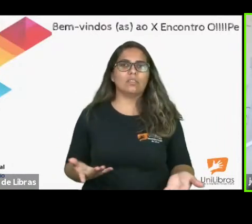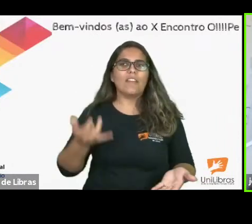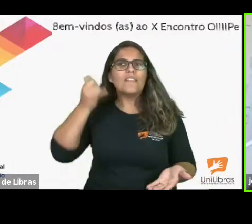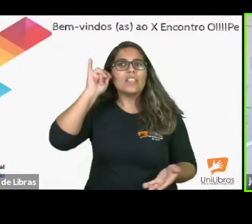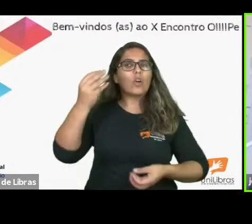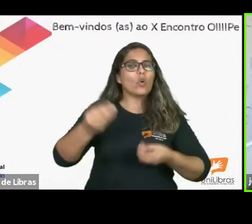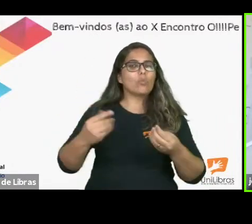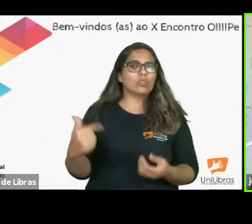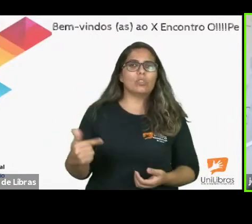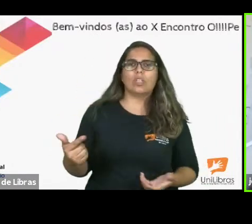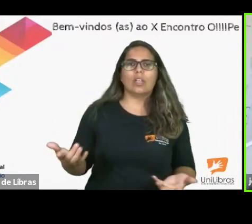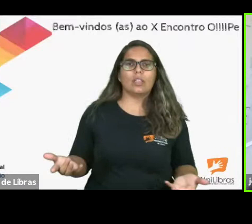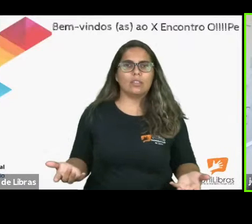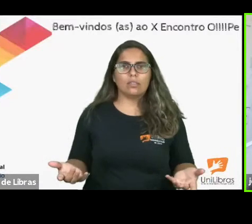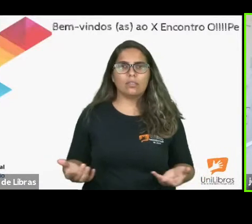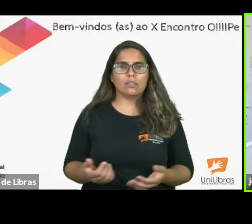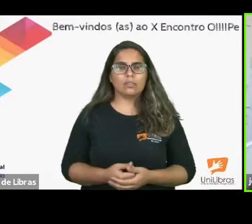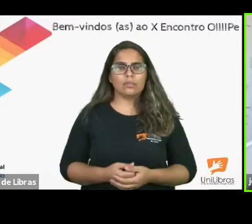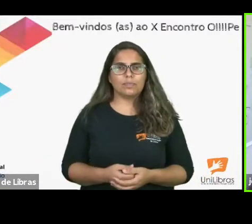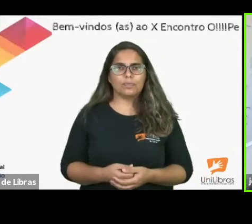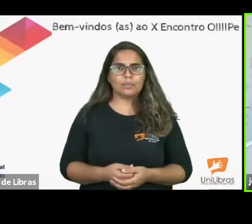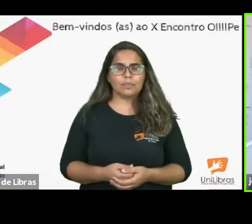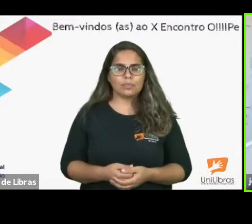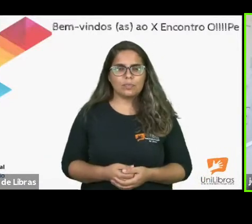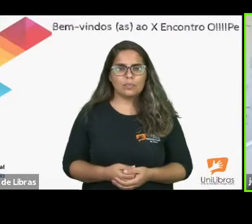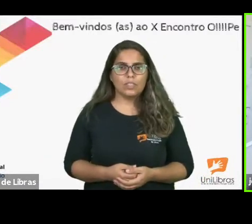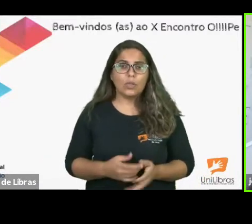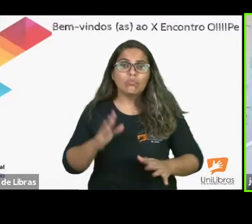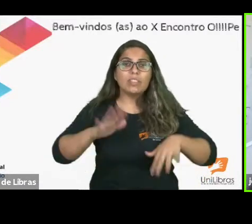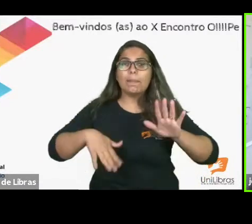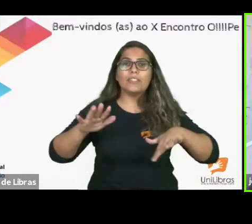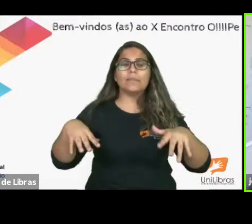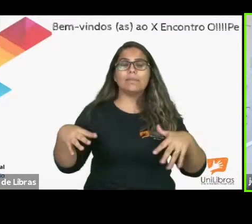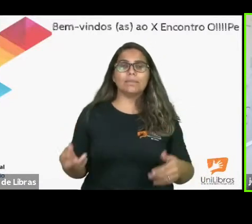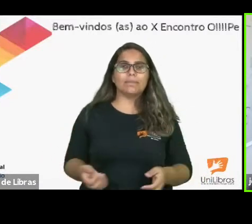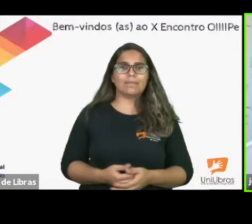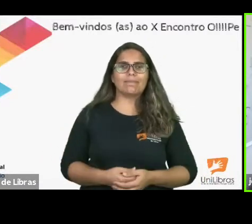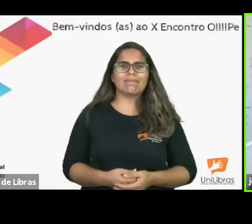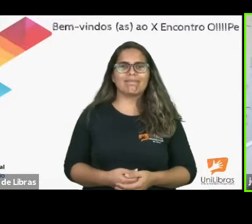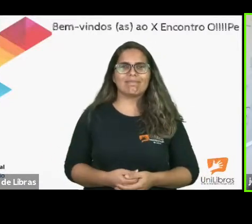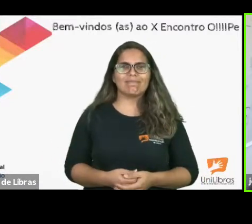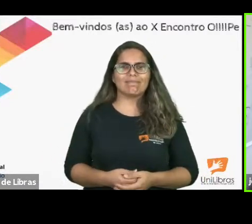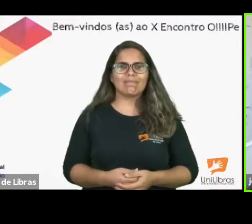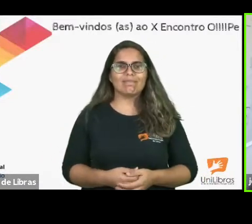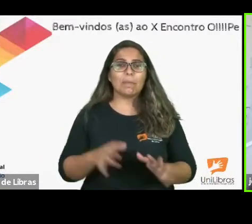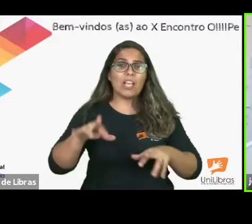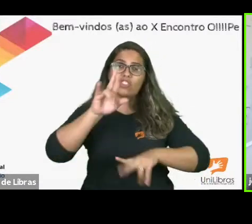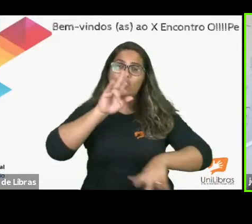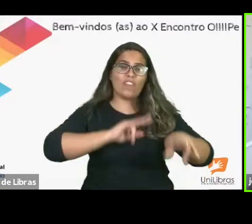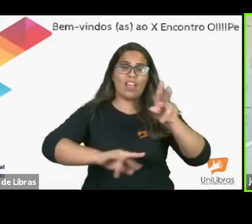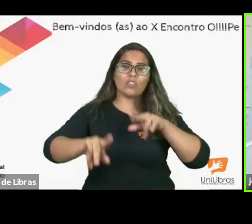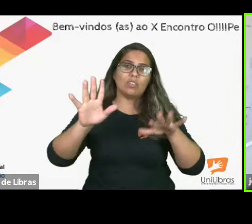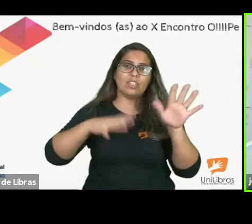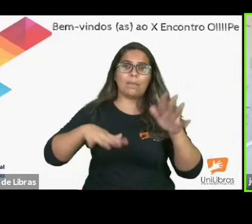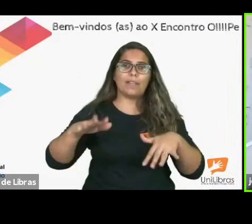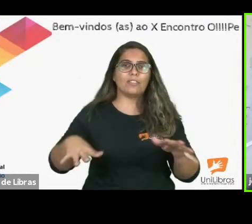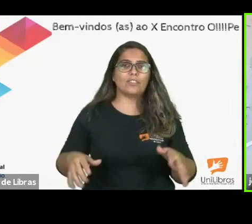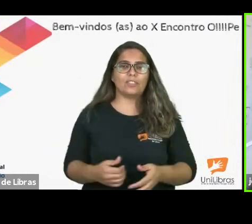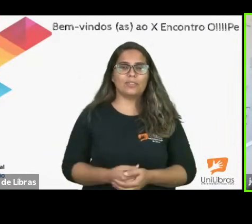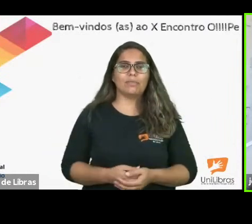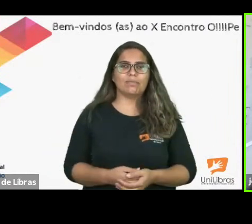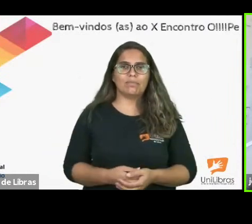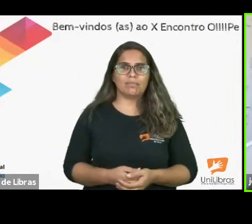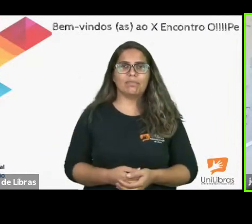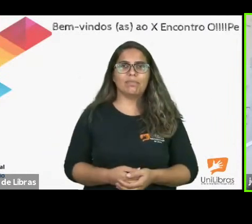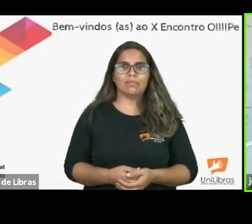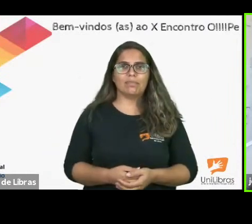O sea, ¿es bueno o es malo? Depende. El multiverso, ¿no? Depende de dónde esté